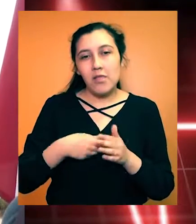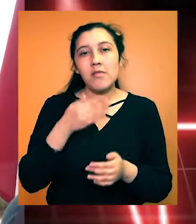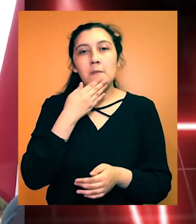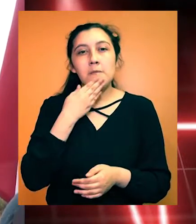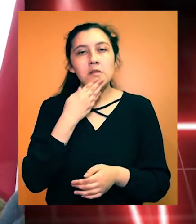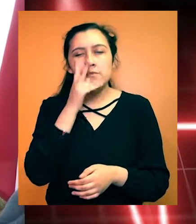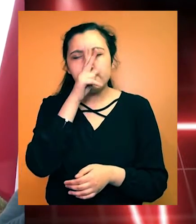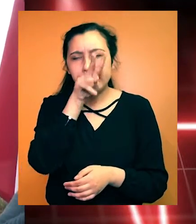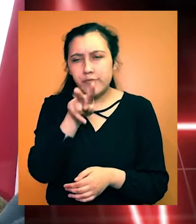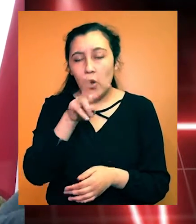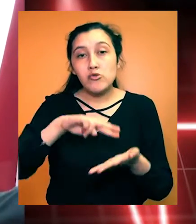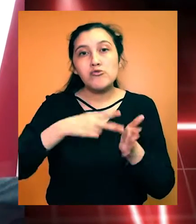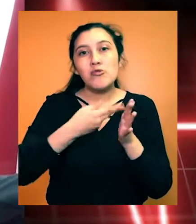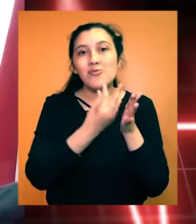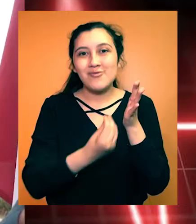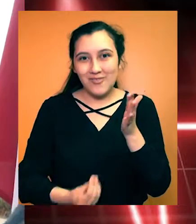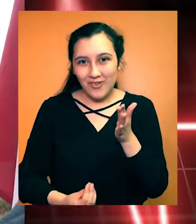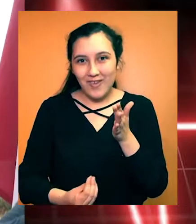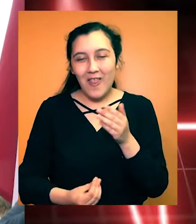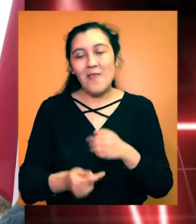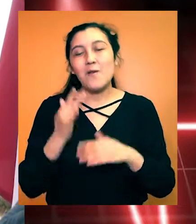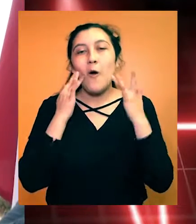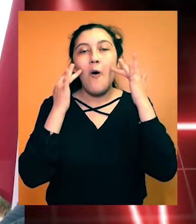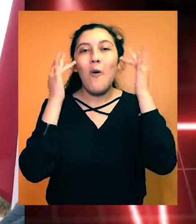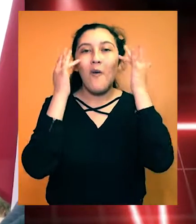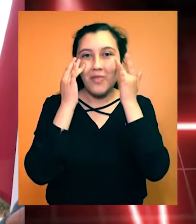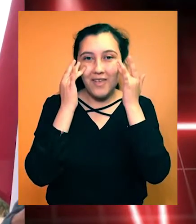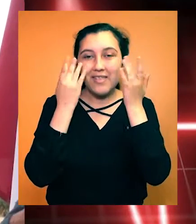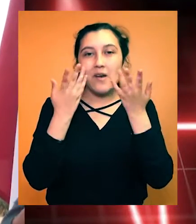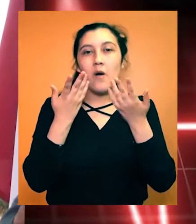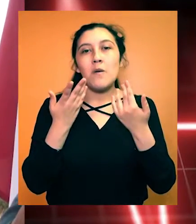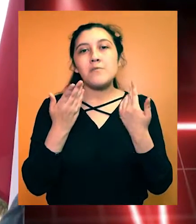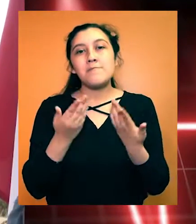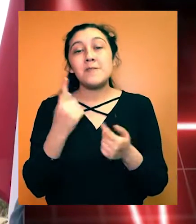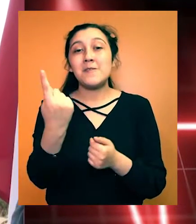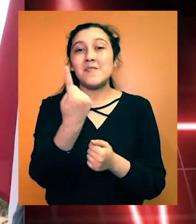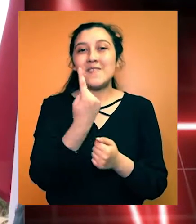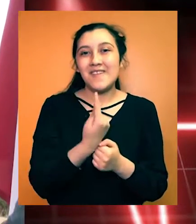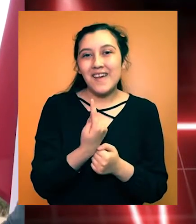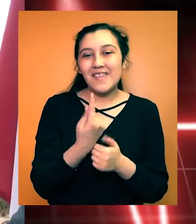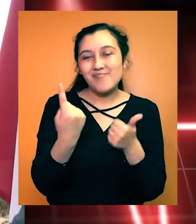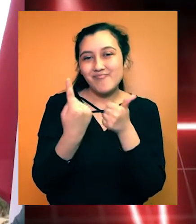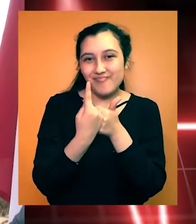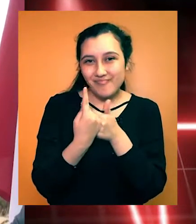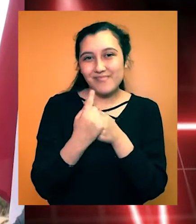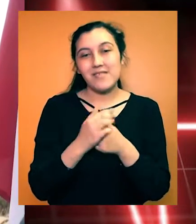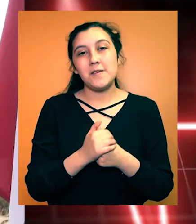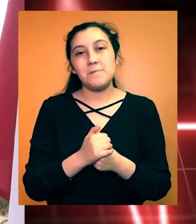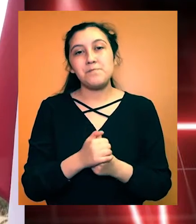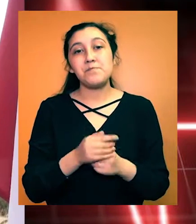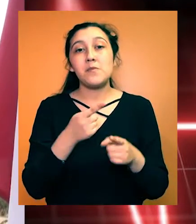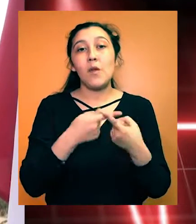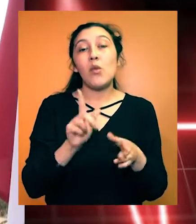que se fueron viendo soluciones en el corto plazo. Así que estamos muy contentos por la llegada que